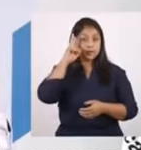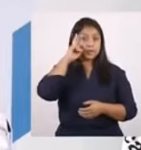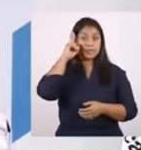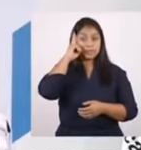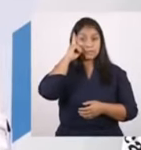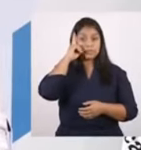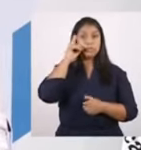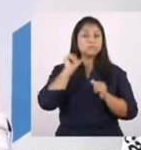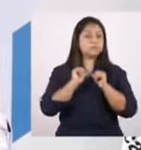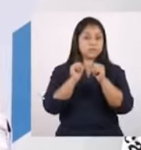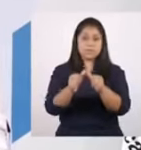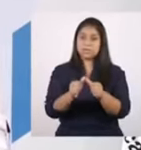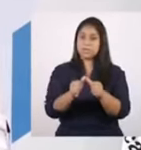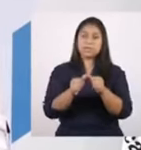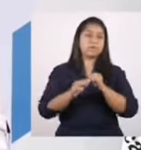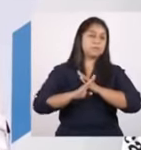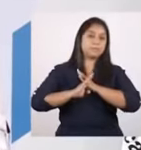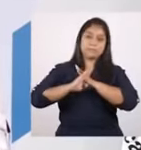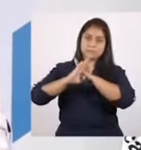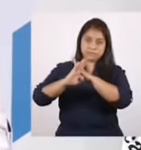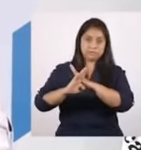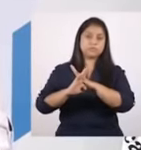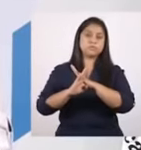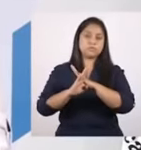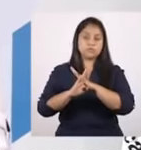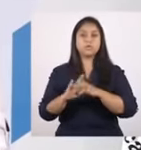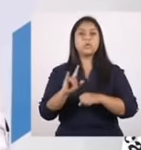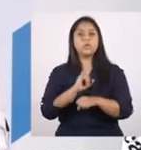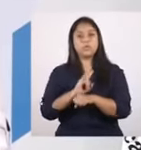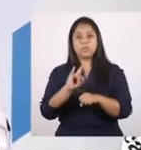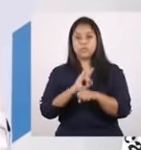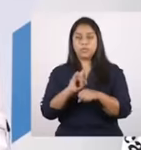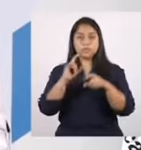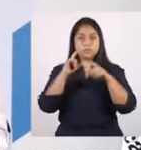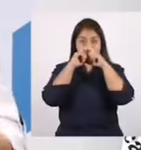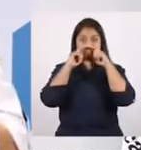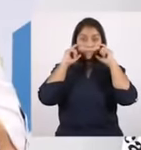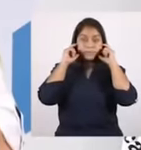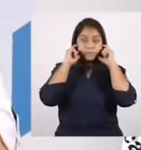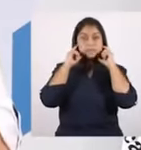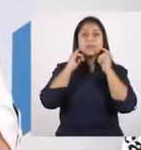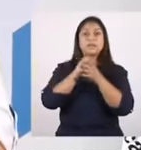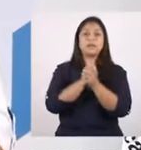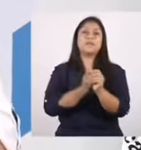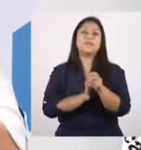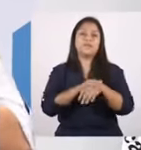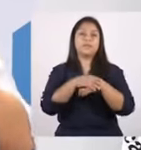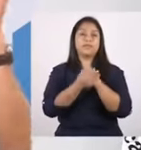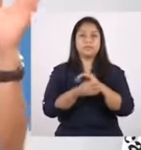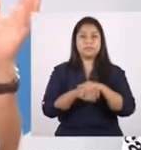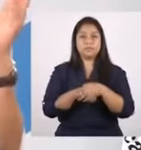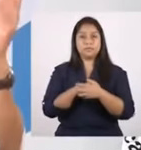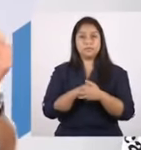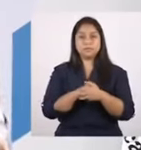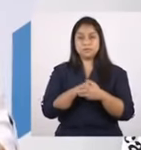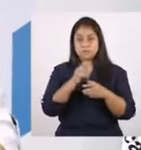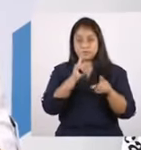recordemos continuar con las medidas de prevención, como el uso de mascarillas, el lavado de manos,